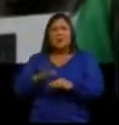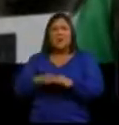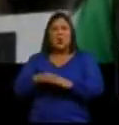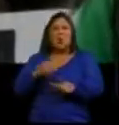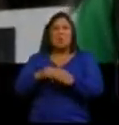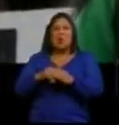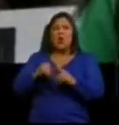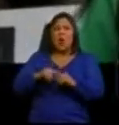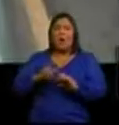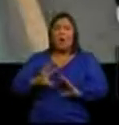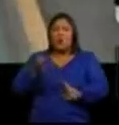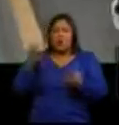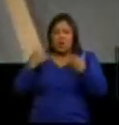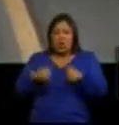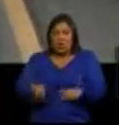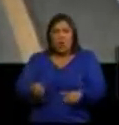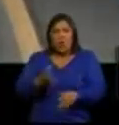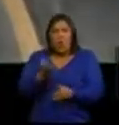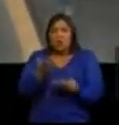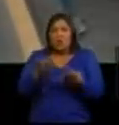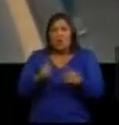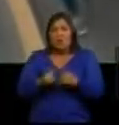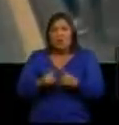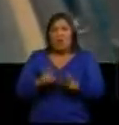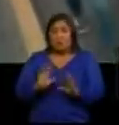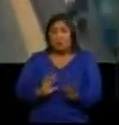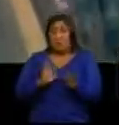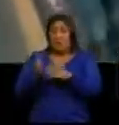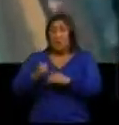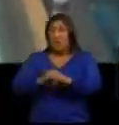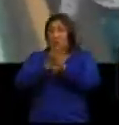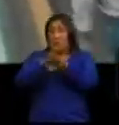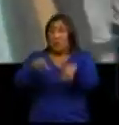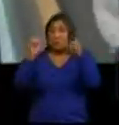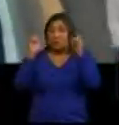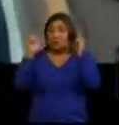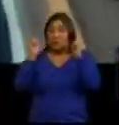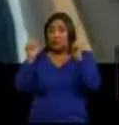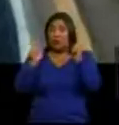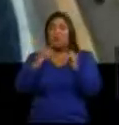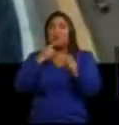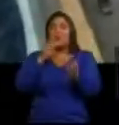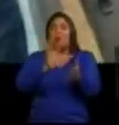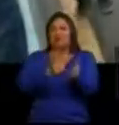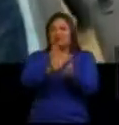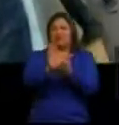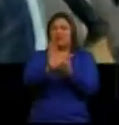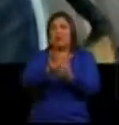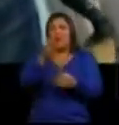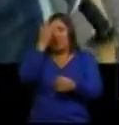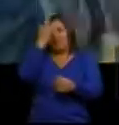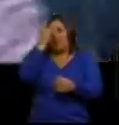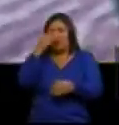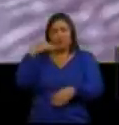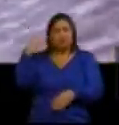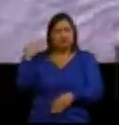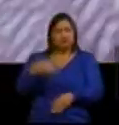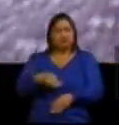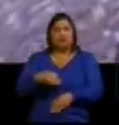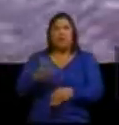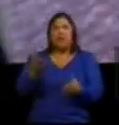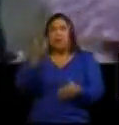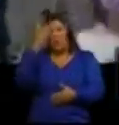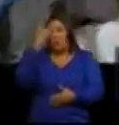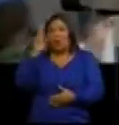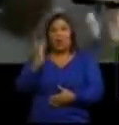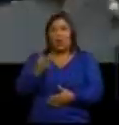desearon, de un violador. Pero quieren dejar claro, dicen, que estas protestas son en rechazo, directa y absolutamente, por